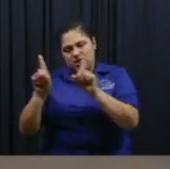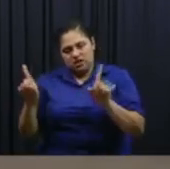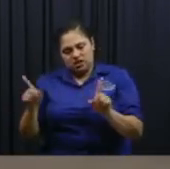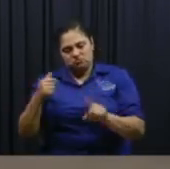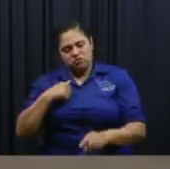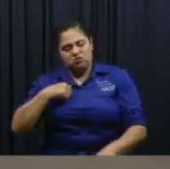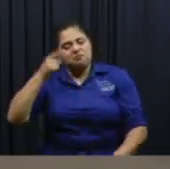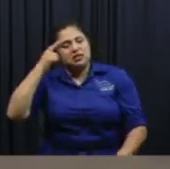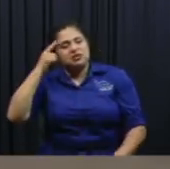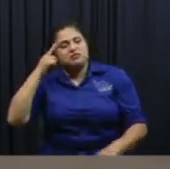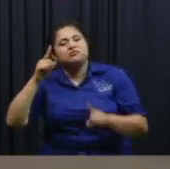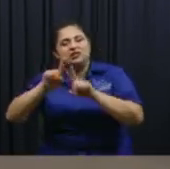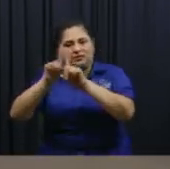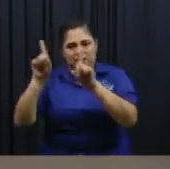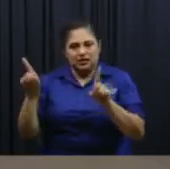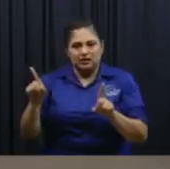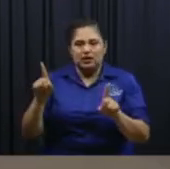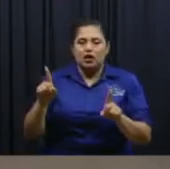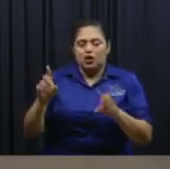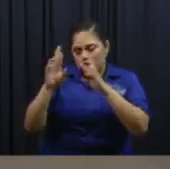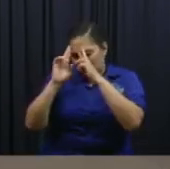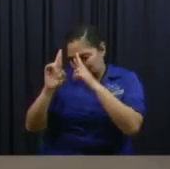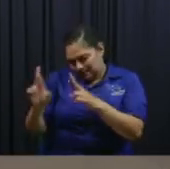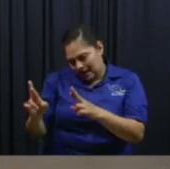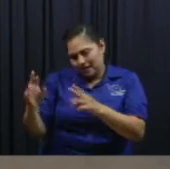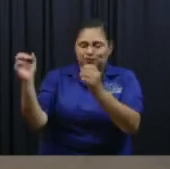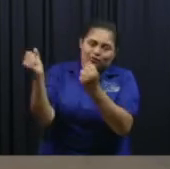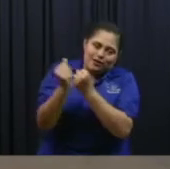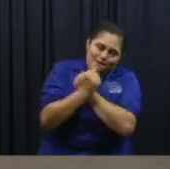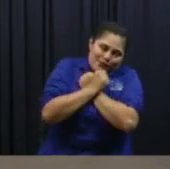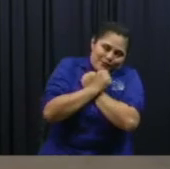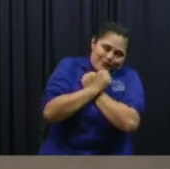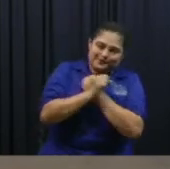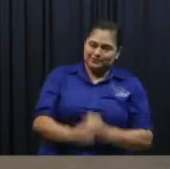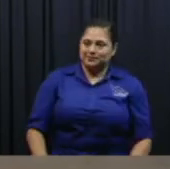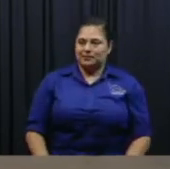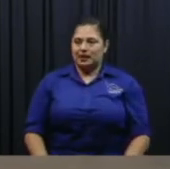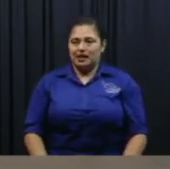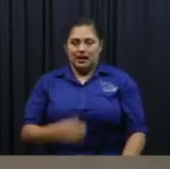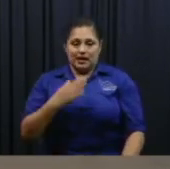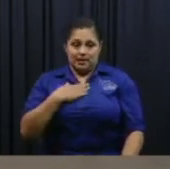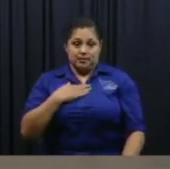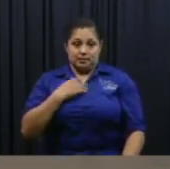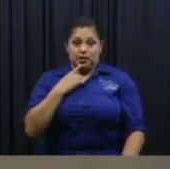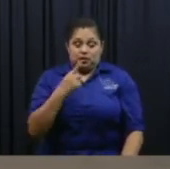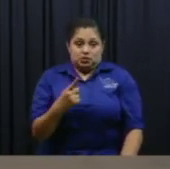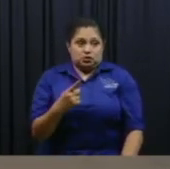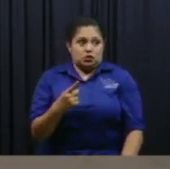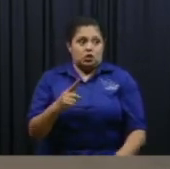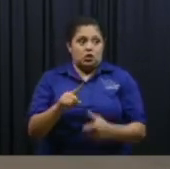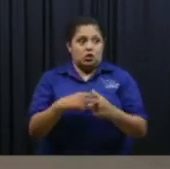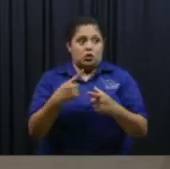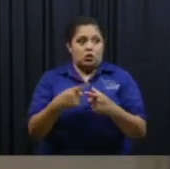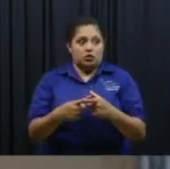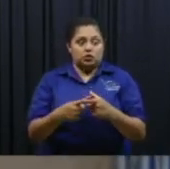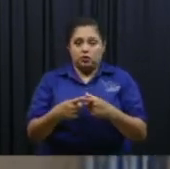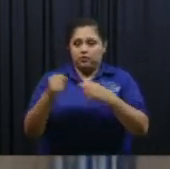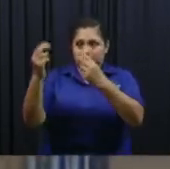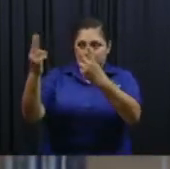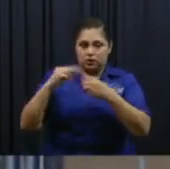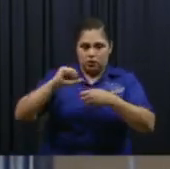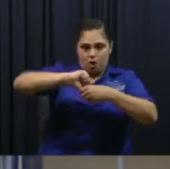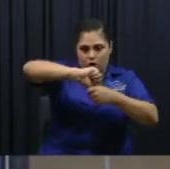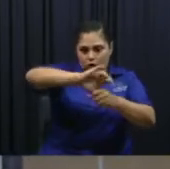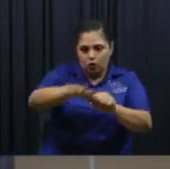y si es en cariño en amor y respeto yo le voy a decir gracias hermano me lo han dicho Cuando recién vino la pandemia